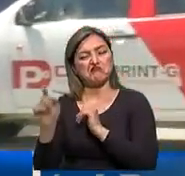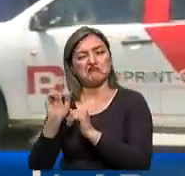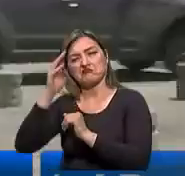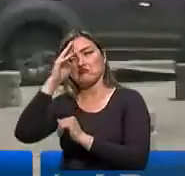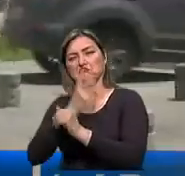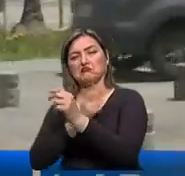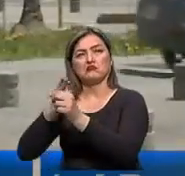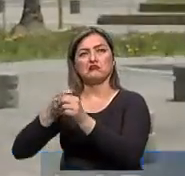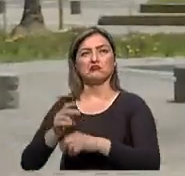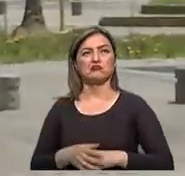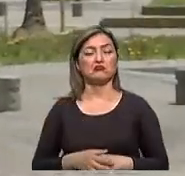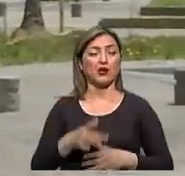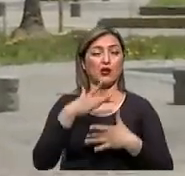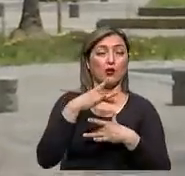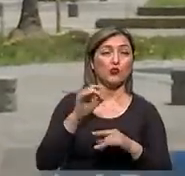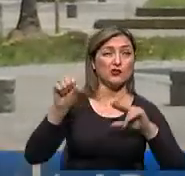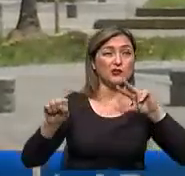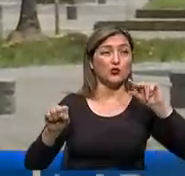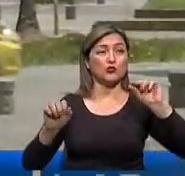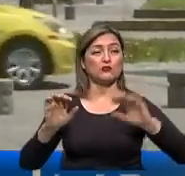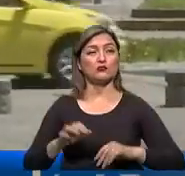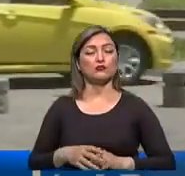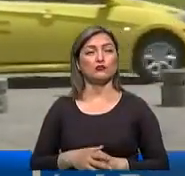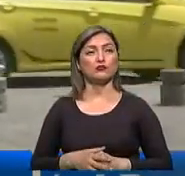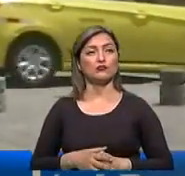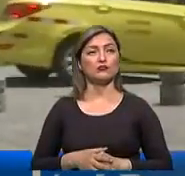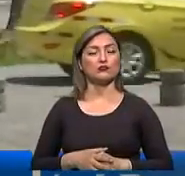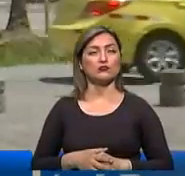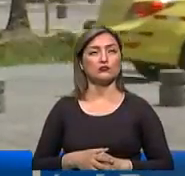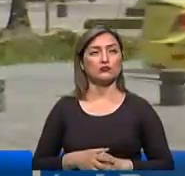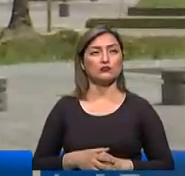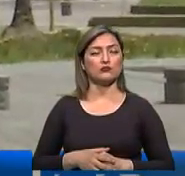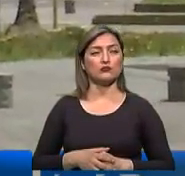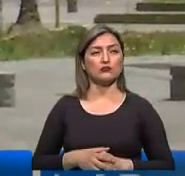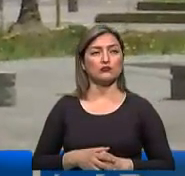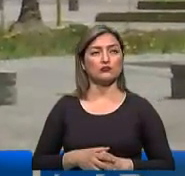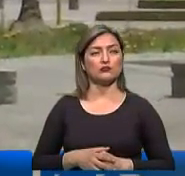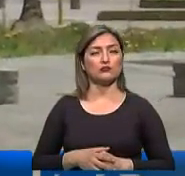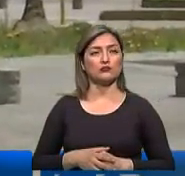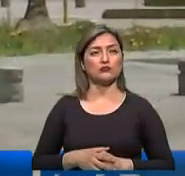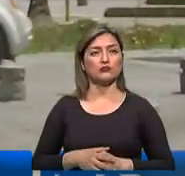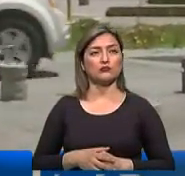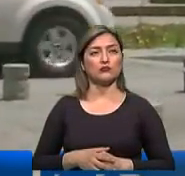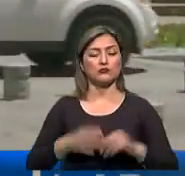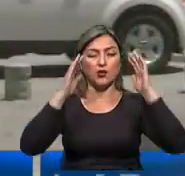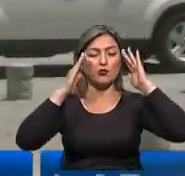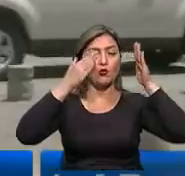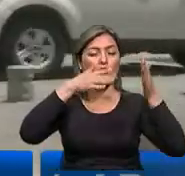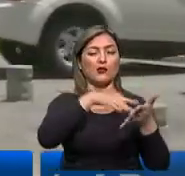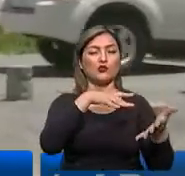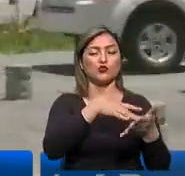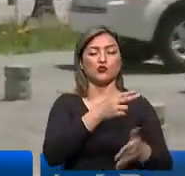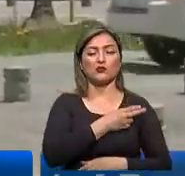haciendo si quieres. Hay quienes les gusta, quienes no les gusta y de verdad yo creo que deberían enfocarse más en los